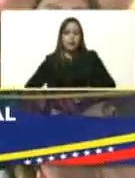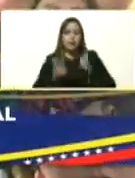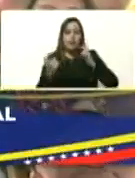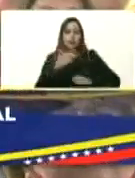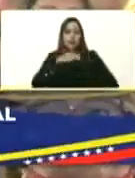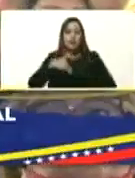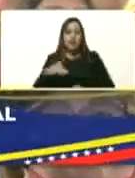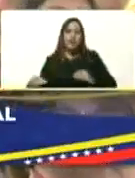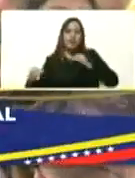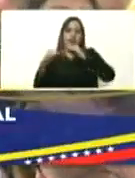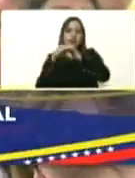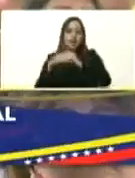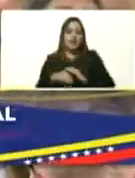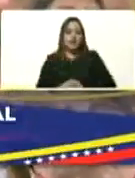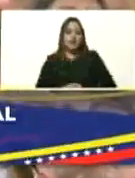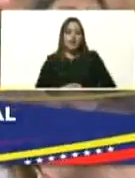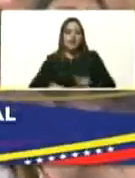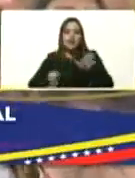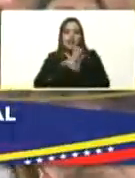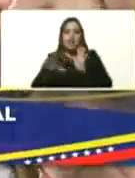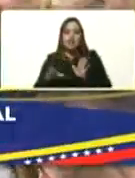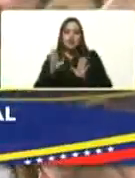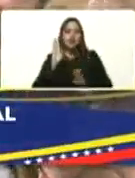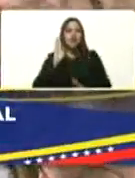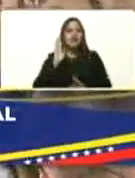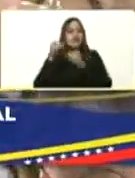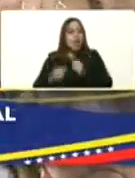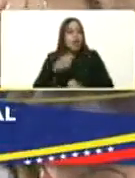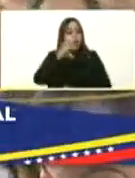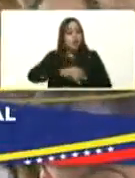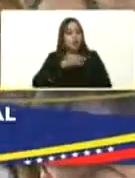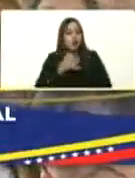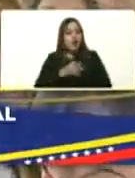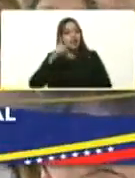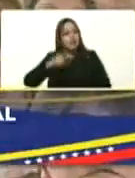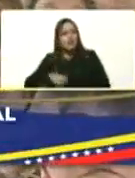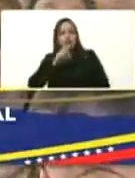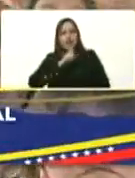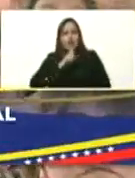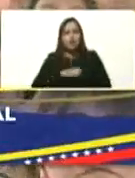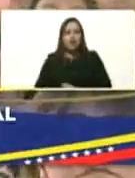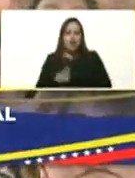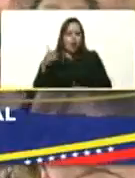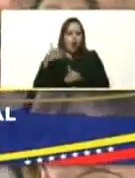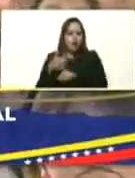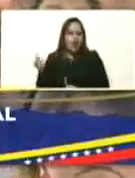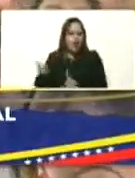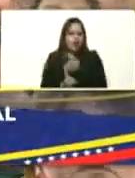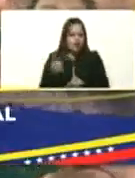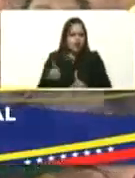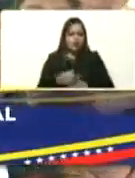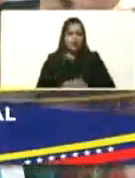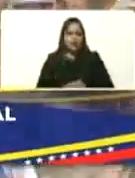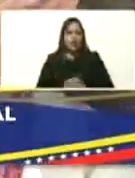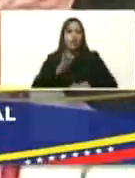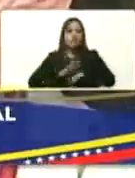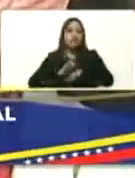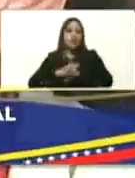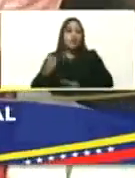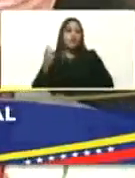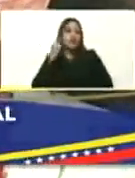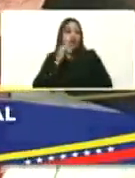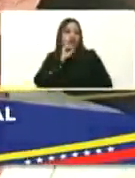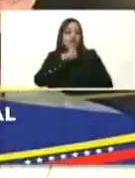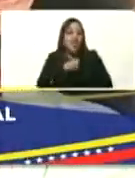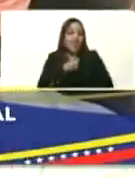solo la igualdad del derecho a la seguridad social, que es otro desafío en contra de la violencia, porque la mujer vieja